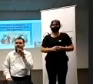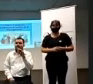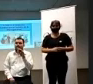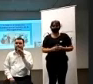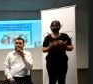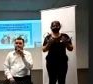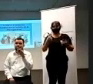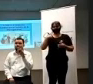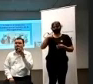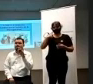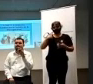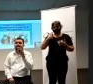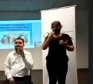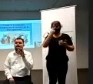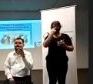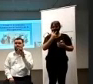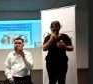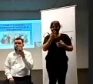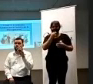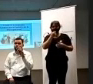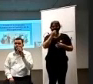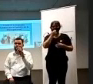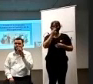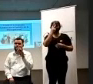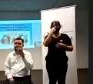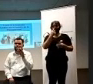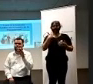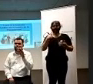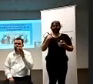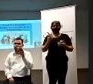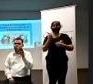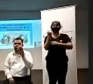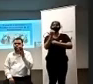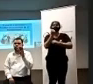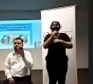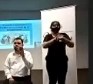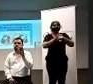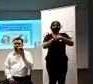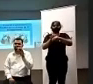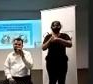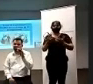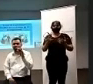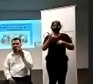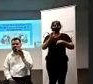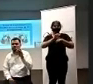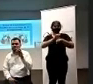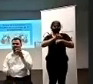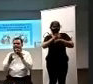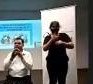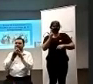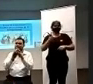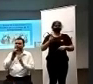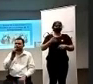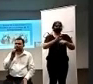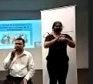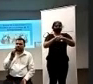Porque, por ejemplo, el ciego necesita, por ejemplo, leer braille. En otros países hay bibliotecas públicas, acá no las